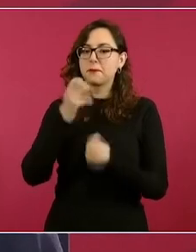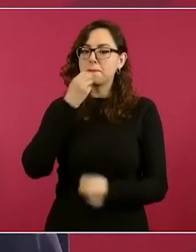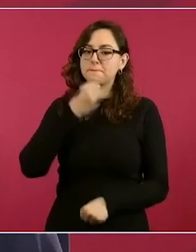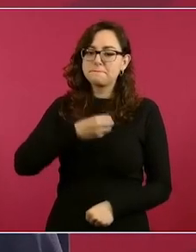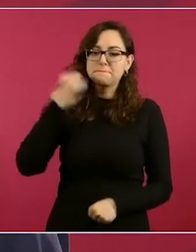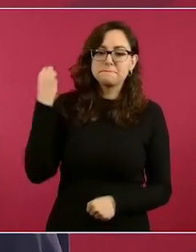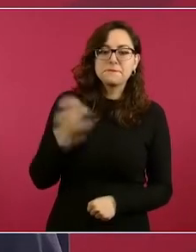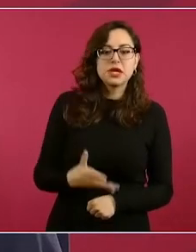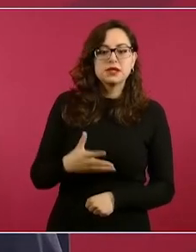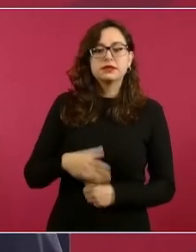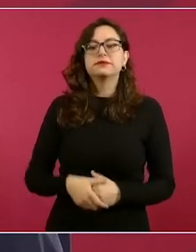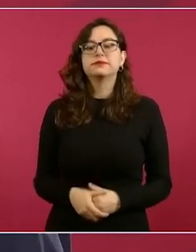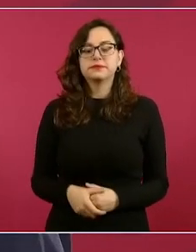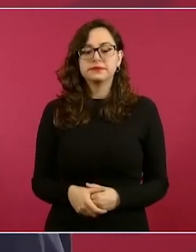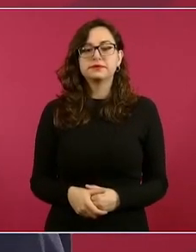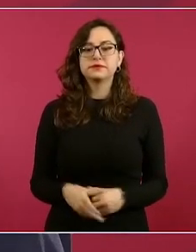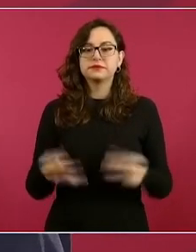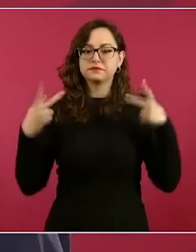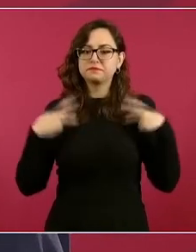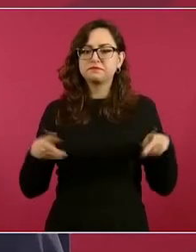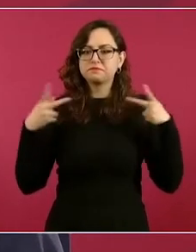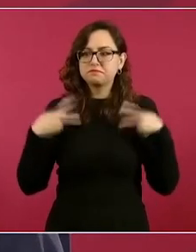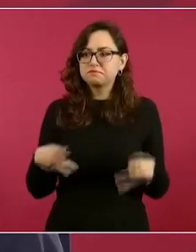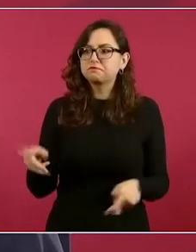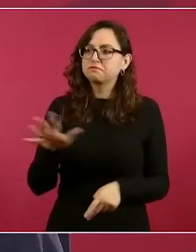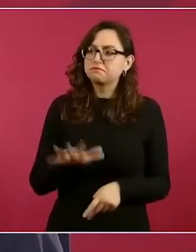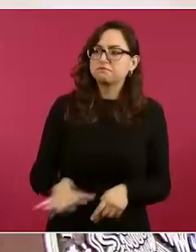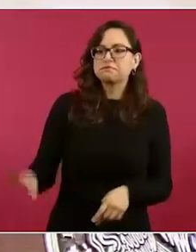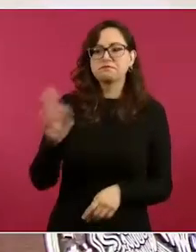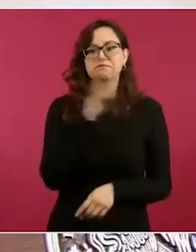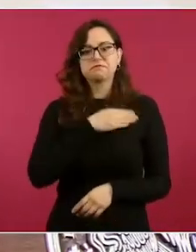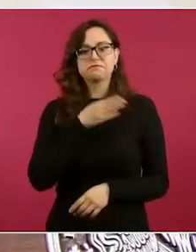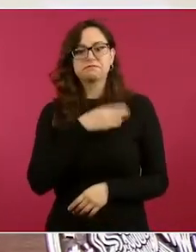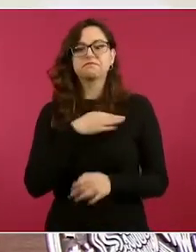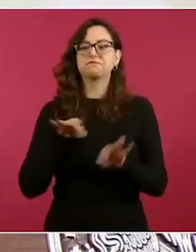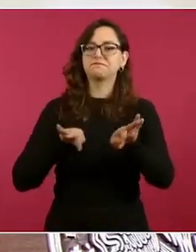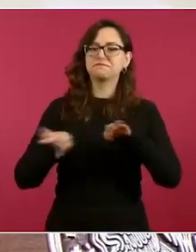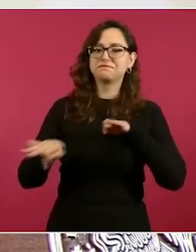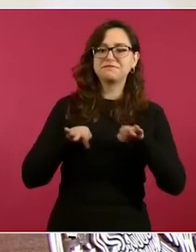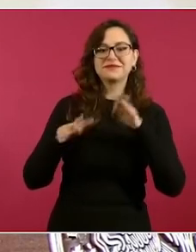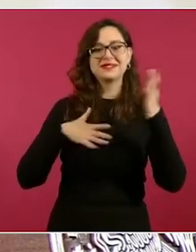con un pueblo bueno, trabajador, alegre,